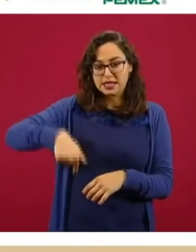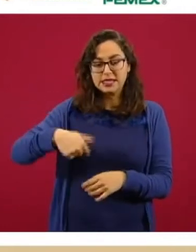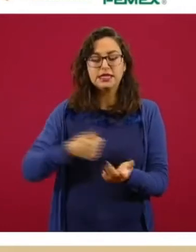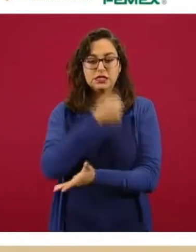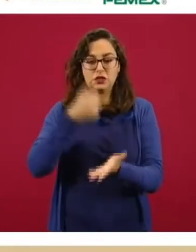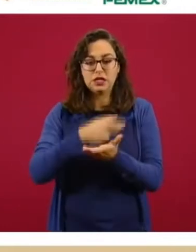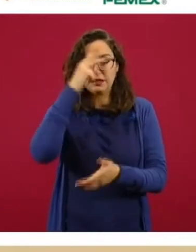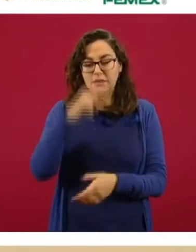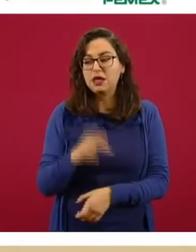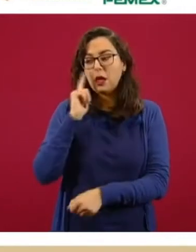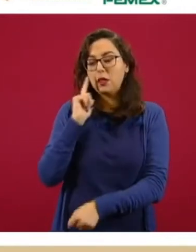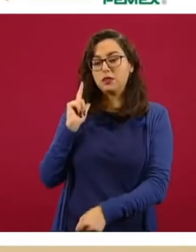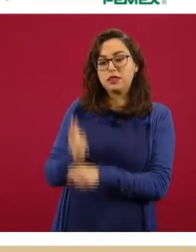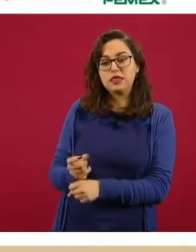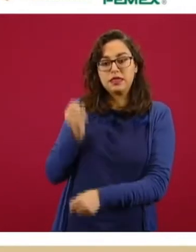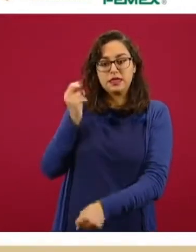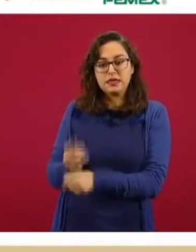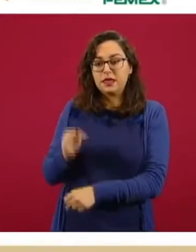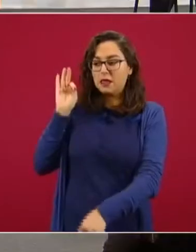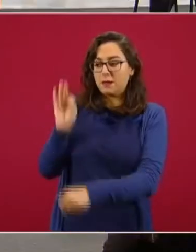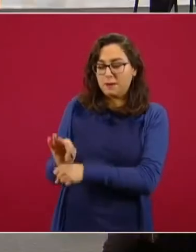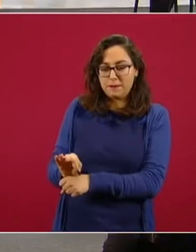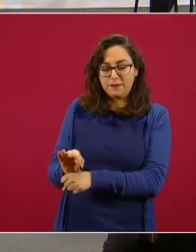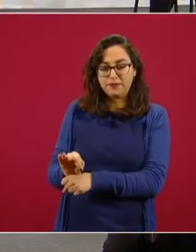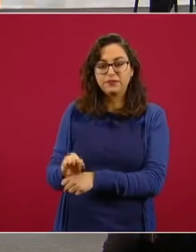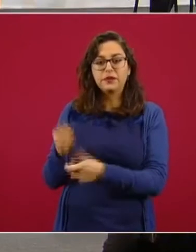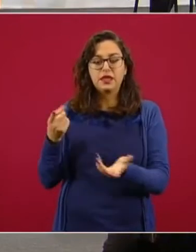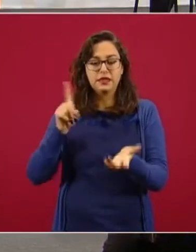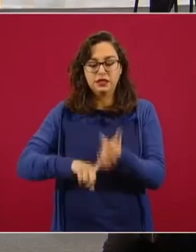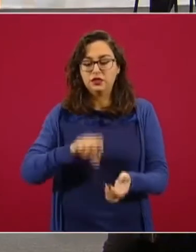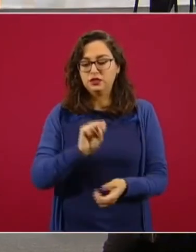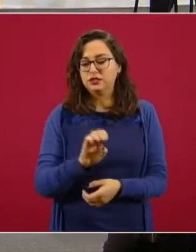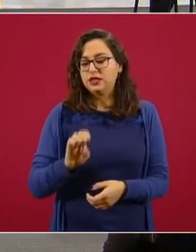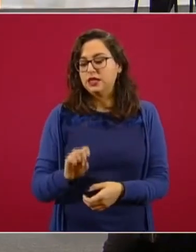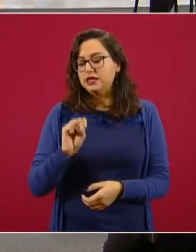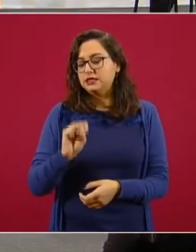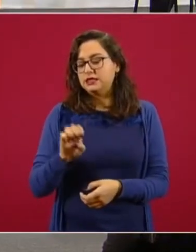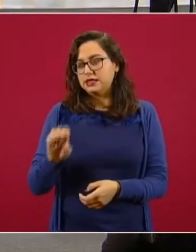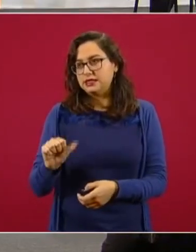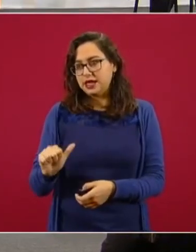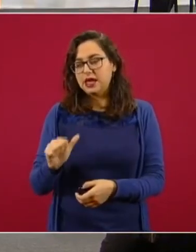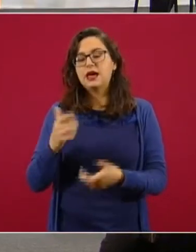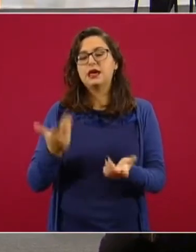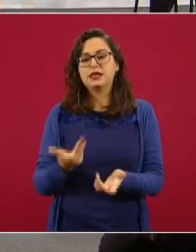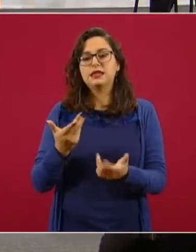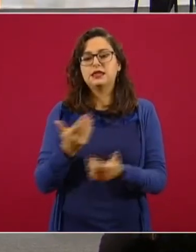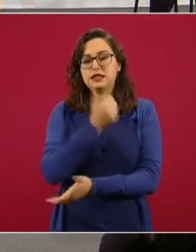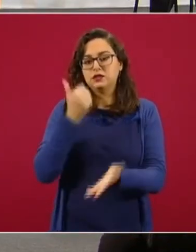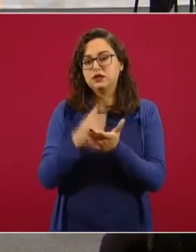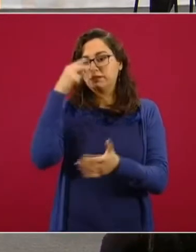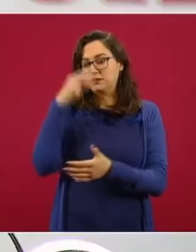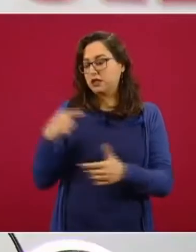de detección, protección y resguardo que tiene la Secretaría de Salud de la Ciudad de México desde hace un poco más de 3